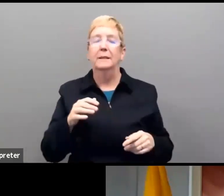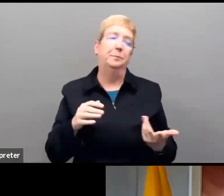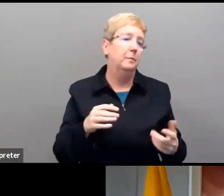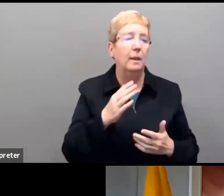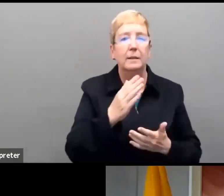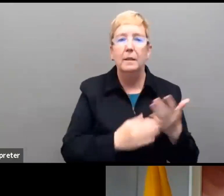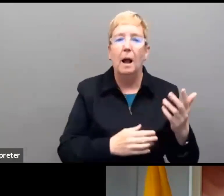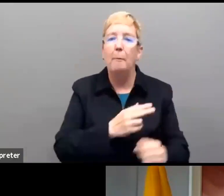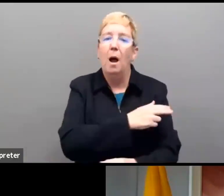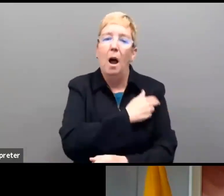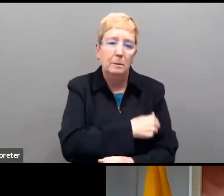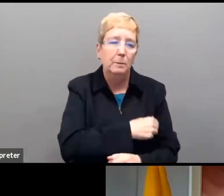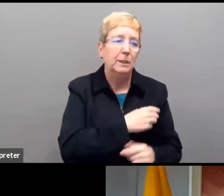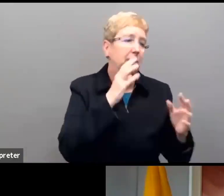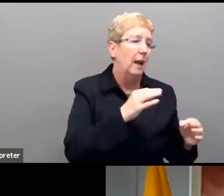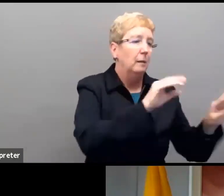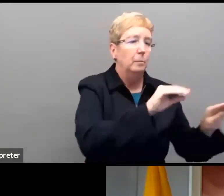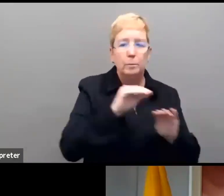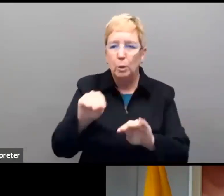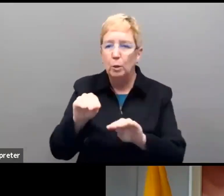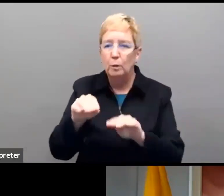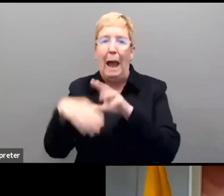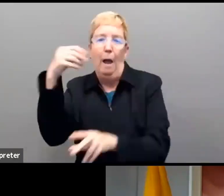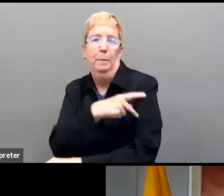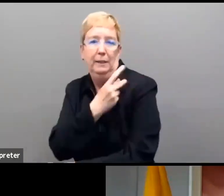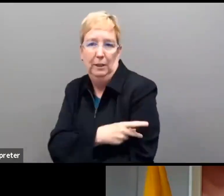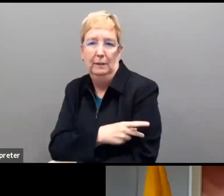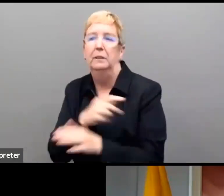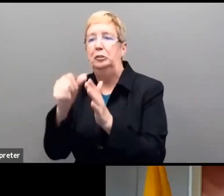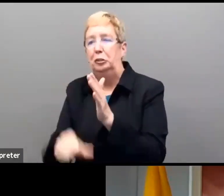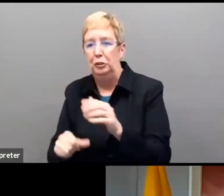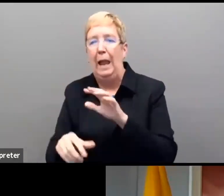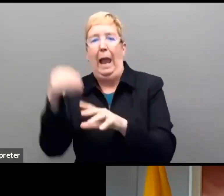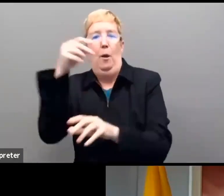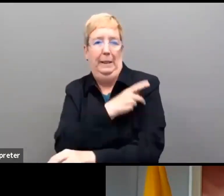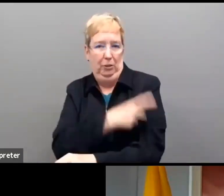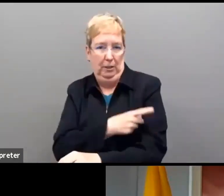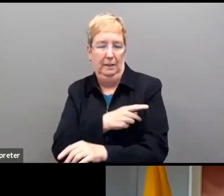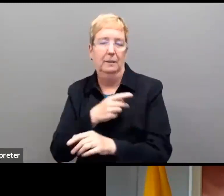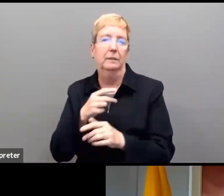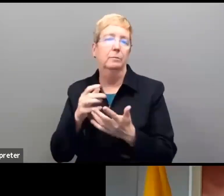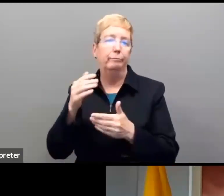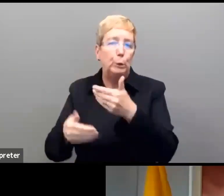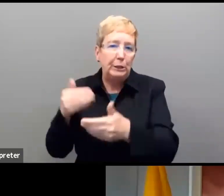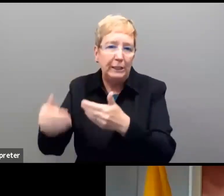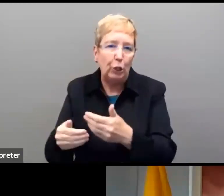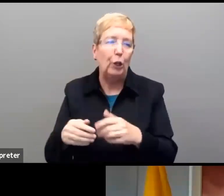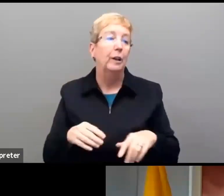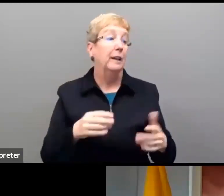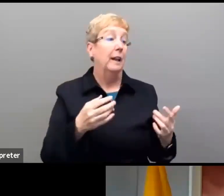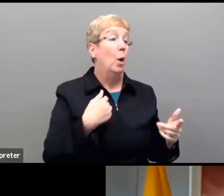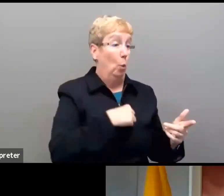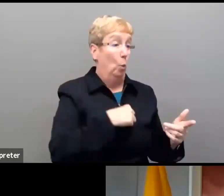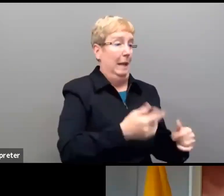secuencial dramáticamente y yo sé que las personas ya están moviendo cualquier caso